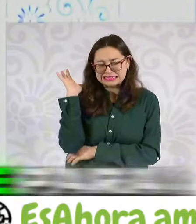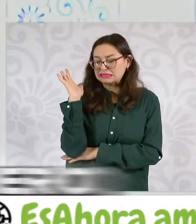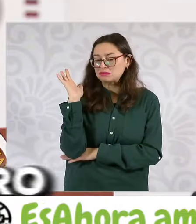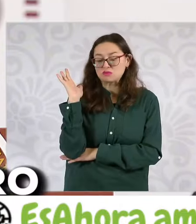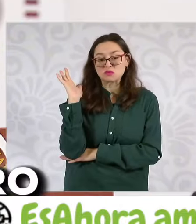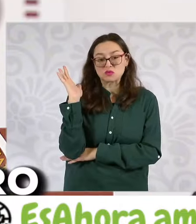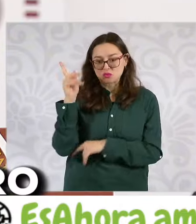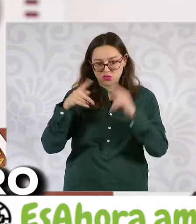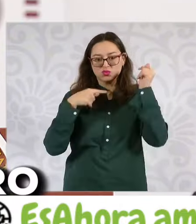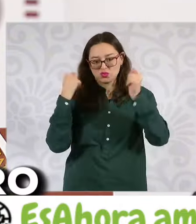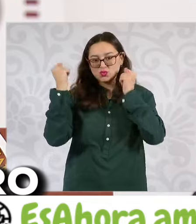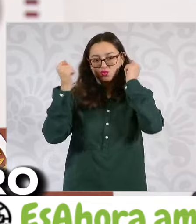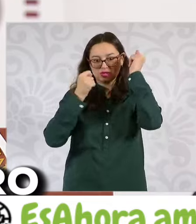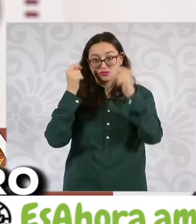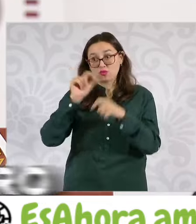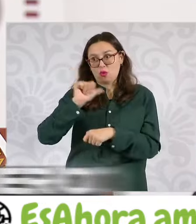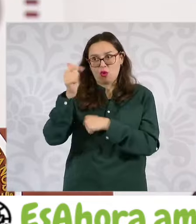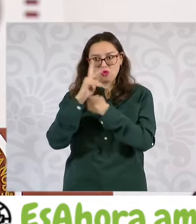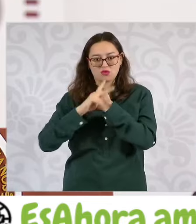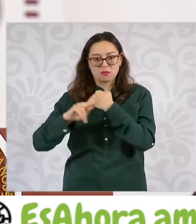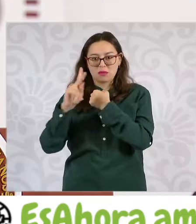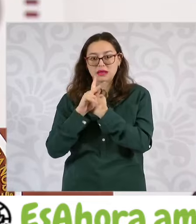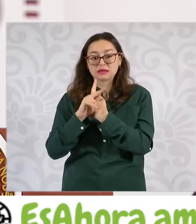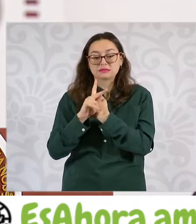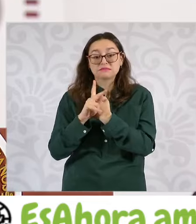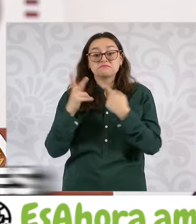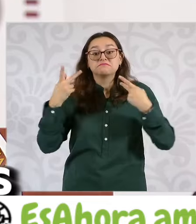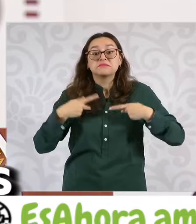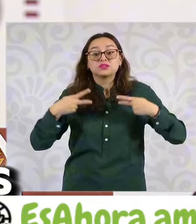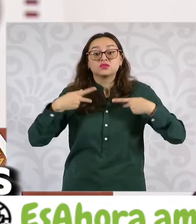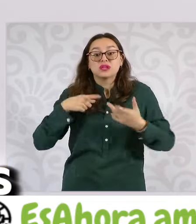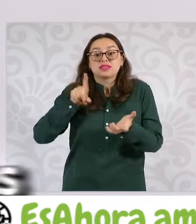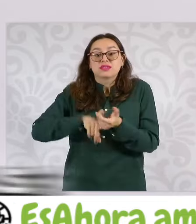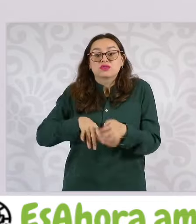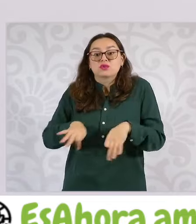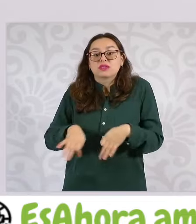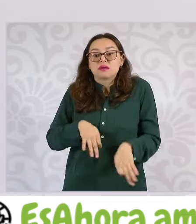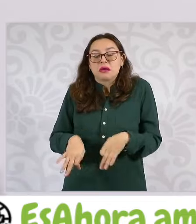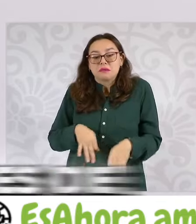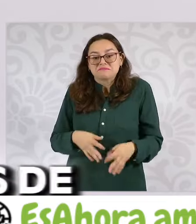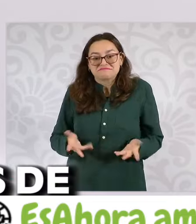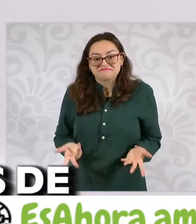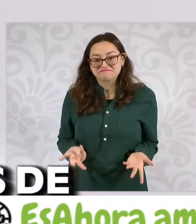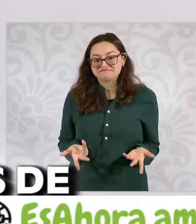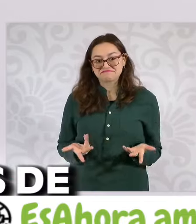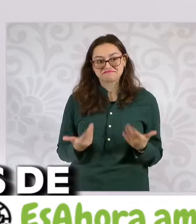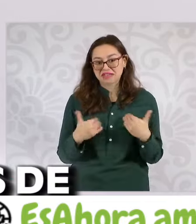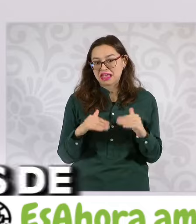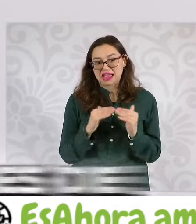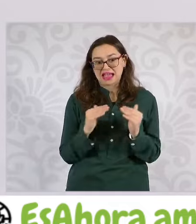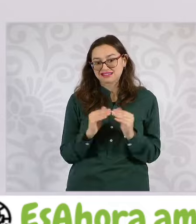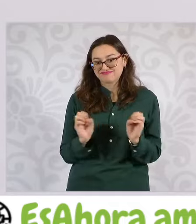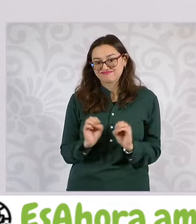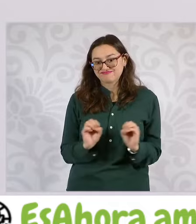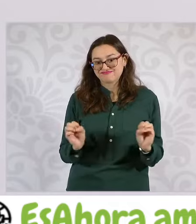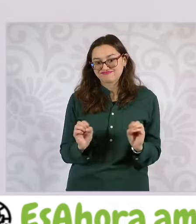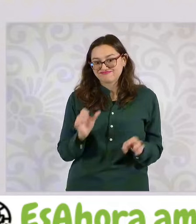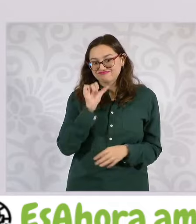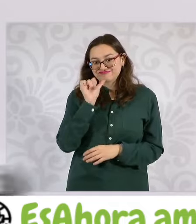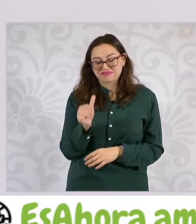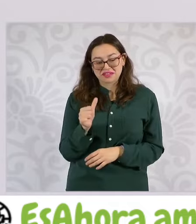principalmente para turismo extranjero, y las y los trabajadores no tienen las mínimas condiciones de